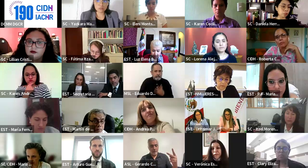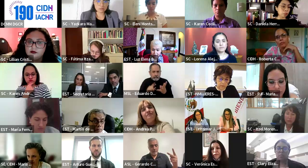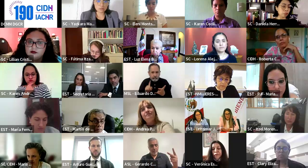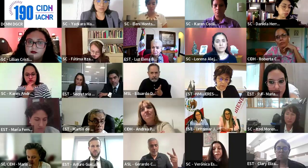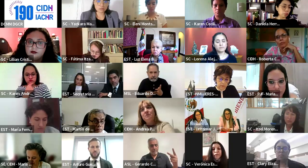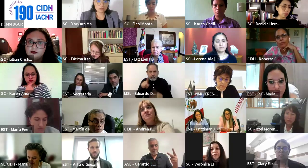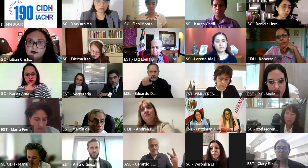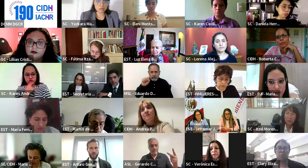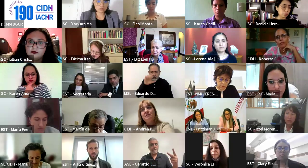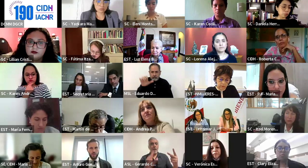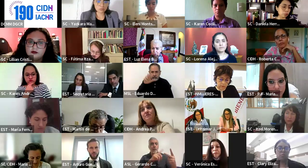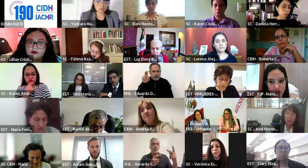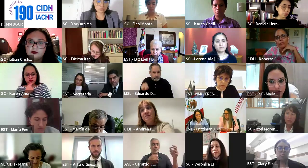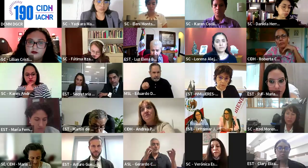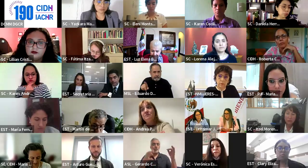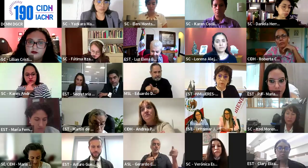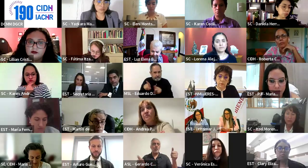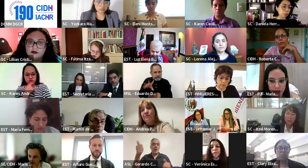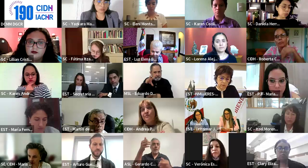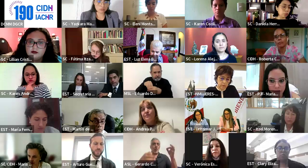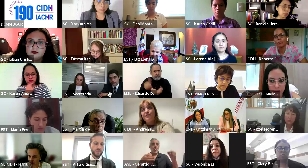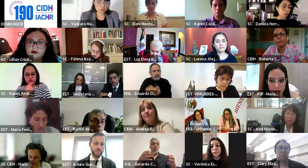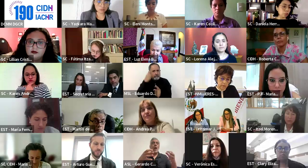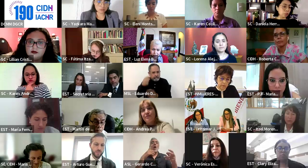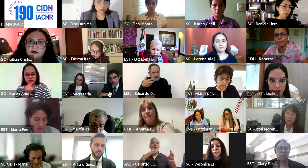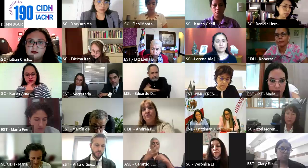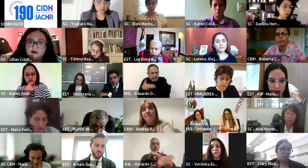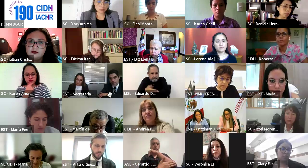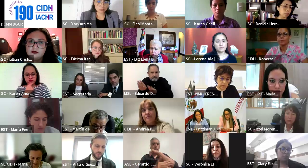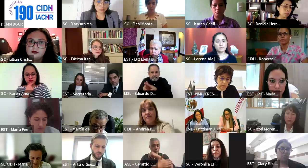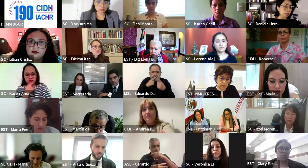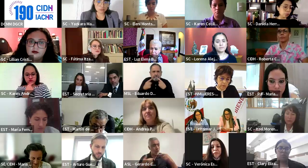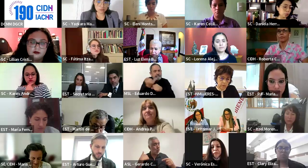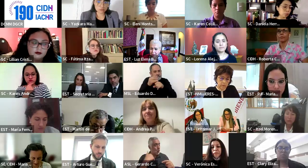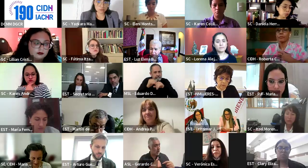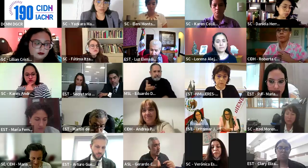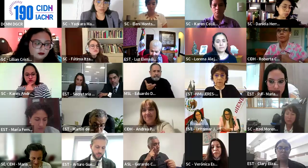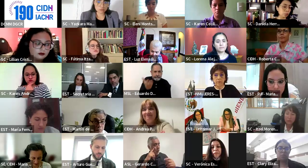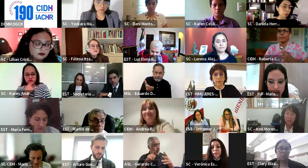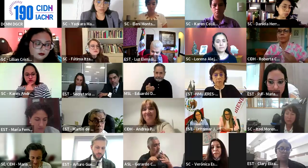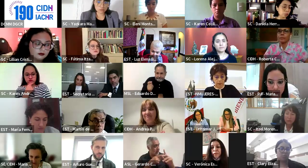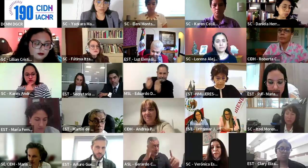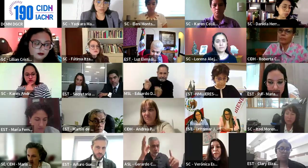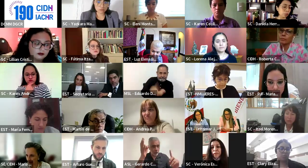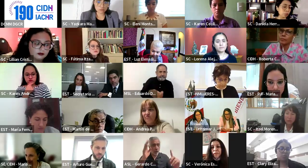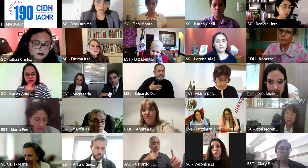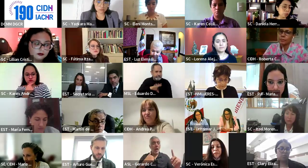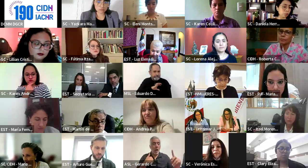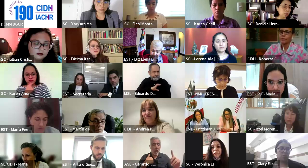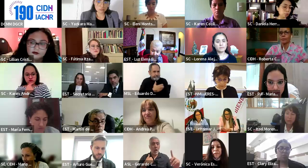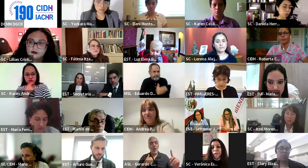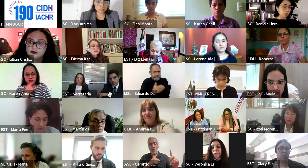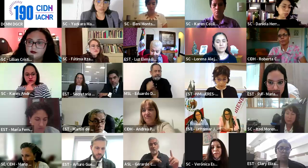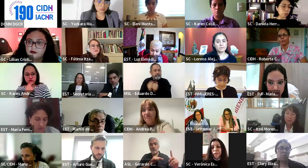la Suprema Corte de Justicia de la Nación. Para iniciar con esta presentación, doy con mucho gusto la palabra a mi querido colega,